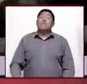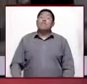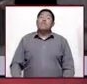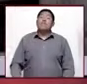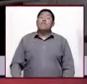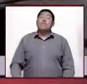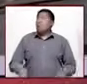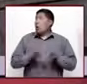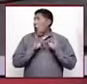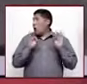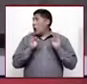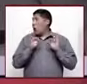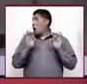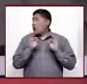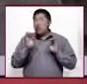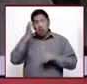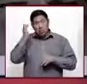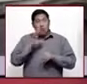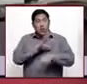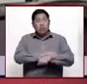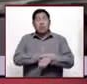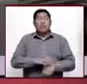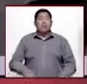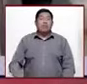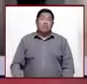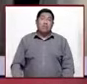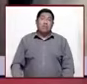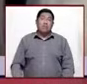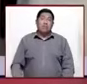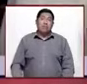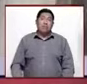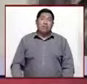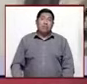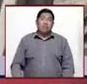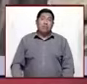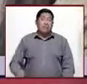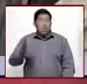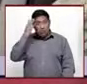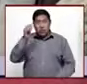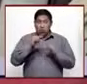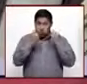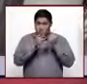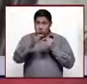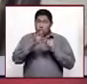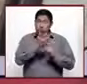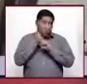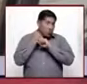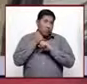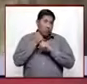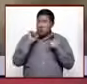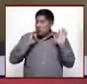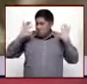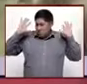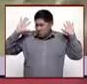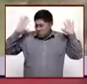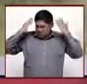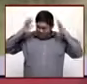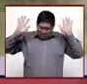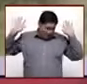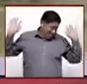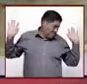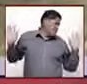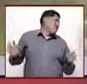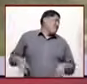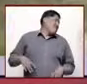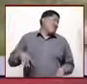secuestro? Nada. ¿Por qué se lo está deteniendo? ¿Usted pertenece a esa banda criminal de secuestradores? ¿Qué? No sé de quién me están